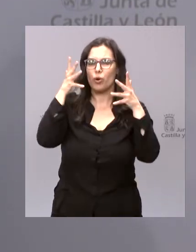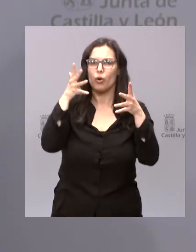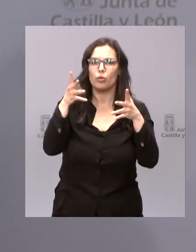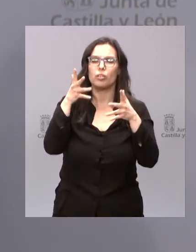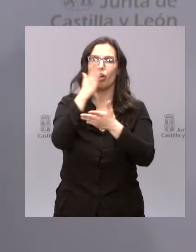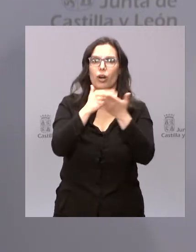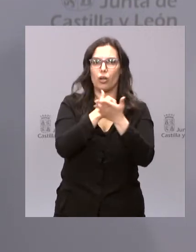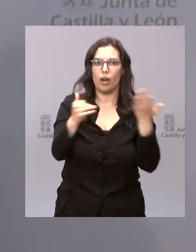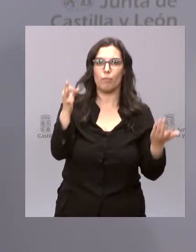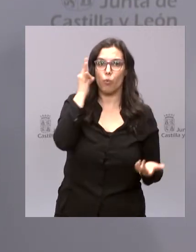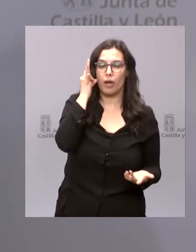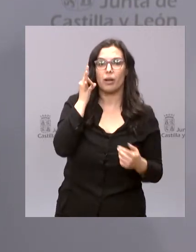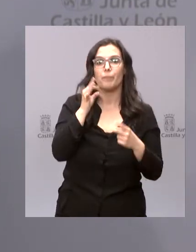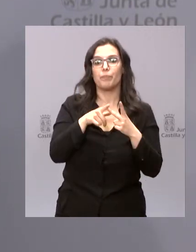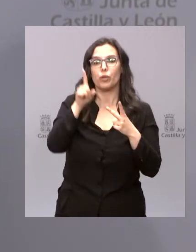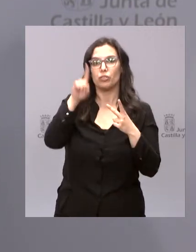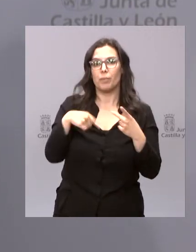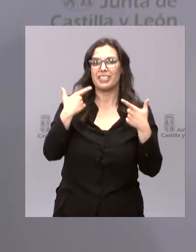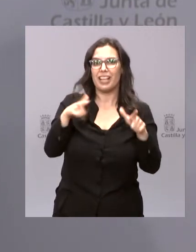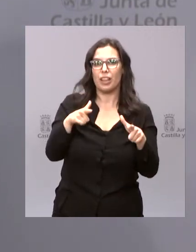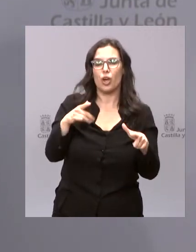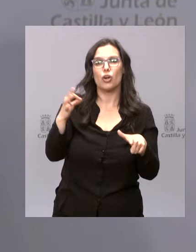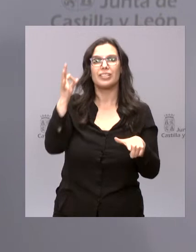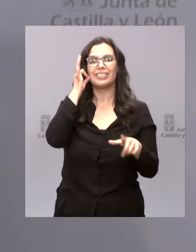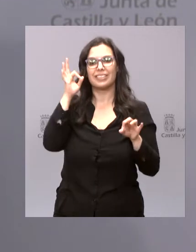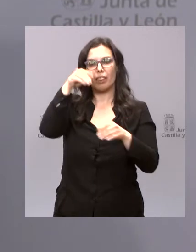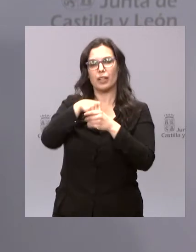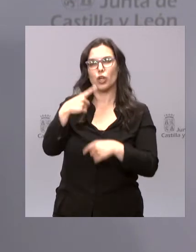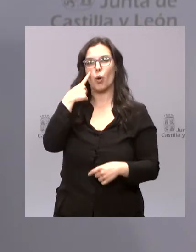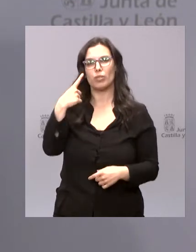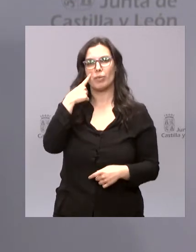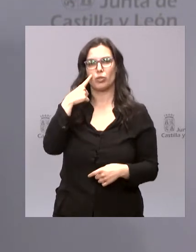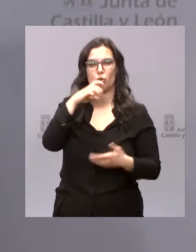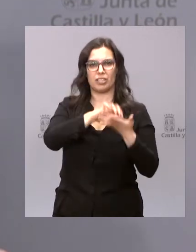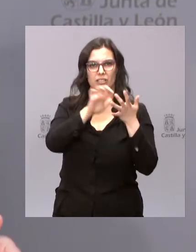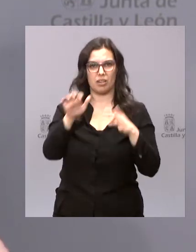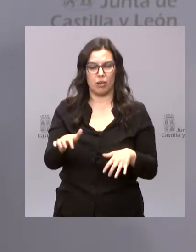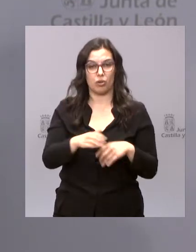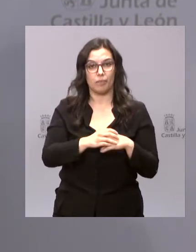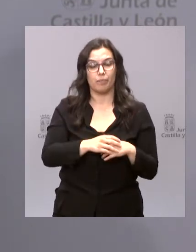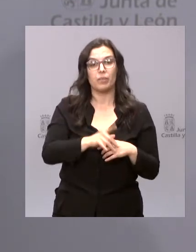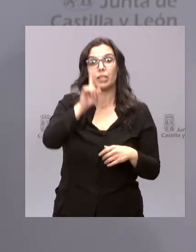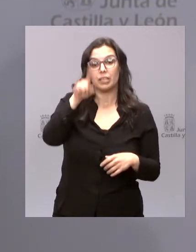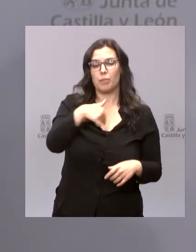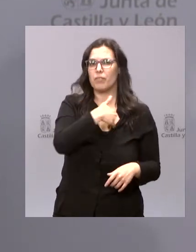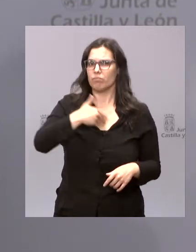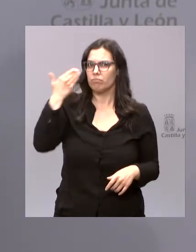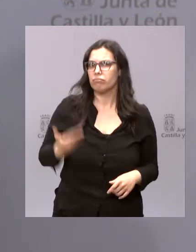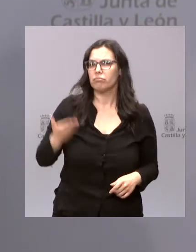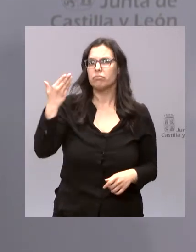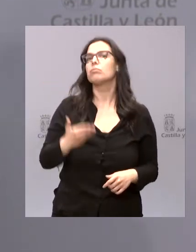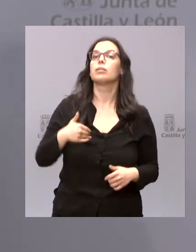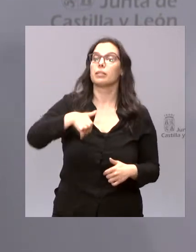de la Mujer y la sección de género del Observatorio de Castilla y León, y que tendrá también un papel protagonista en el